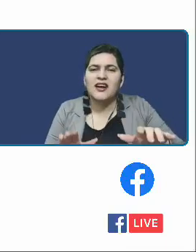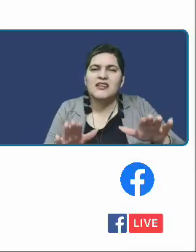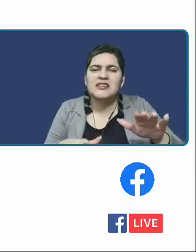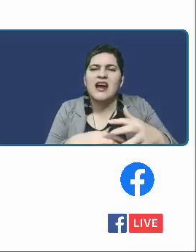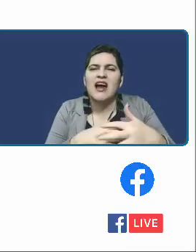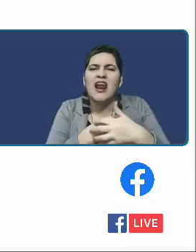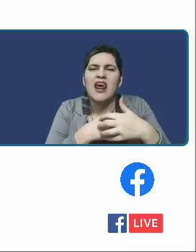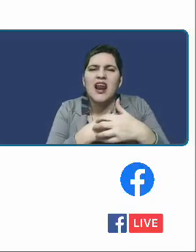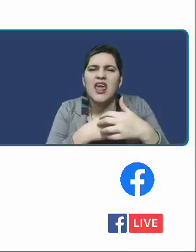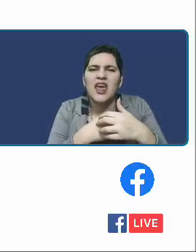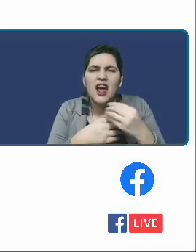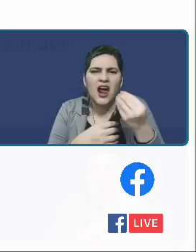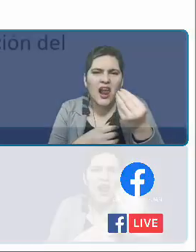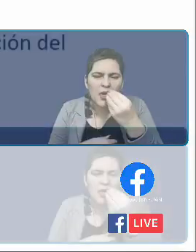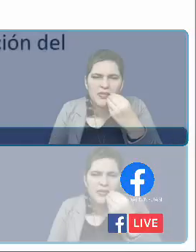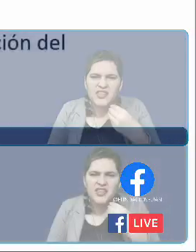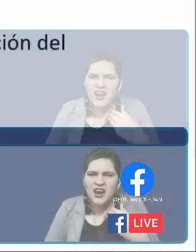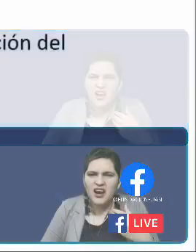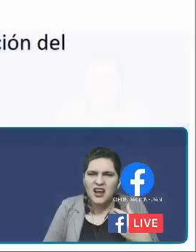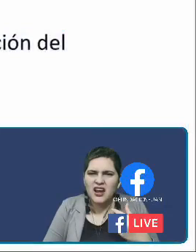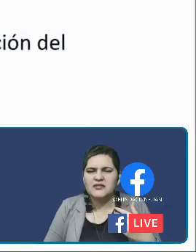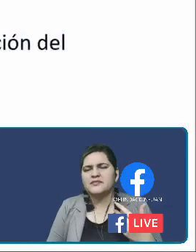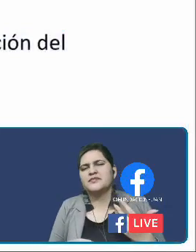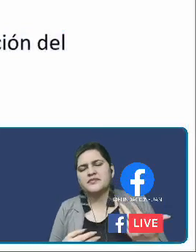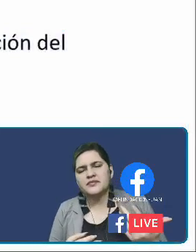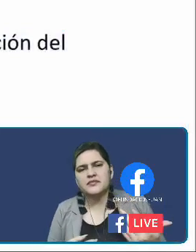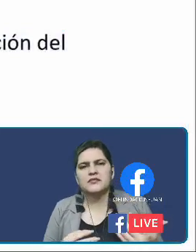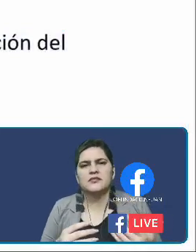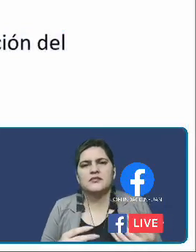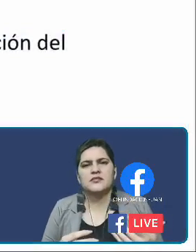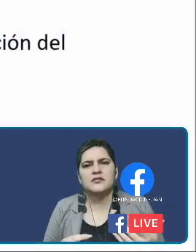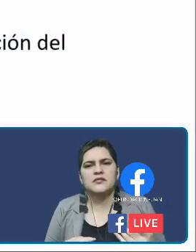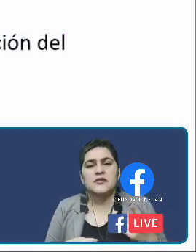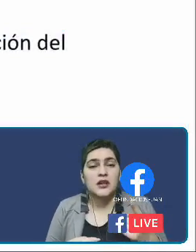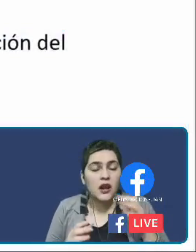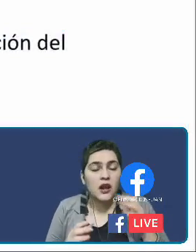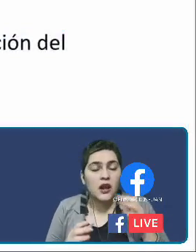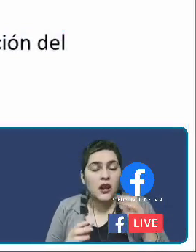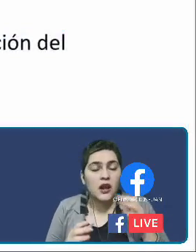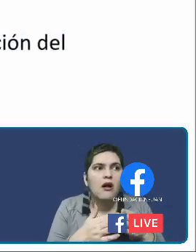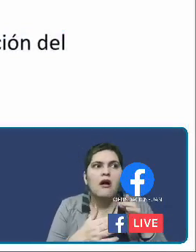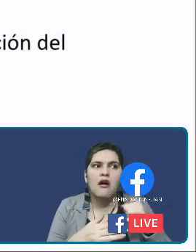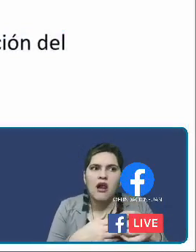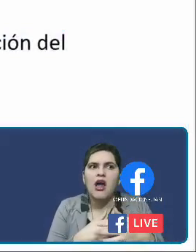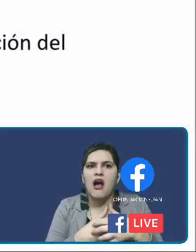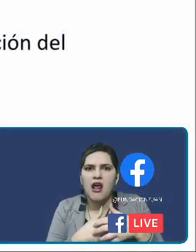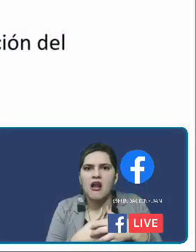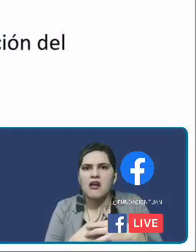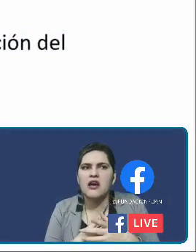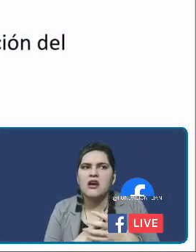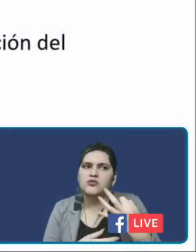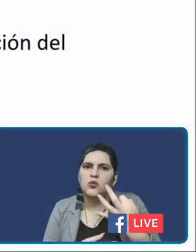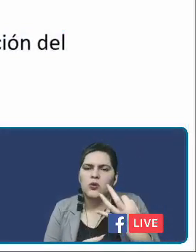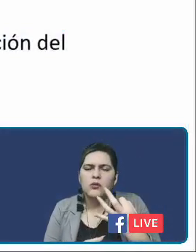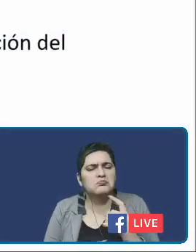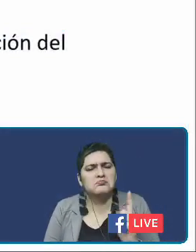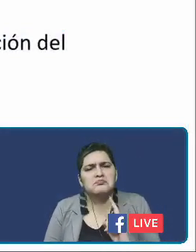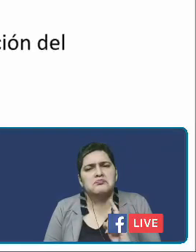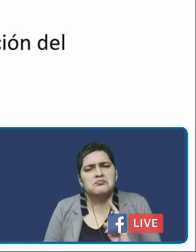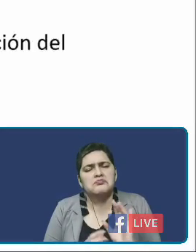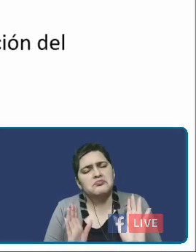y no necesariamente quiere decir que por tener autismo voy a tener una alergia alimentaria, ¿ya? Sino que se